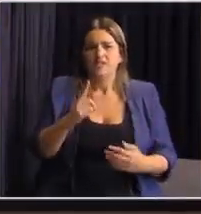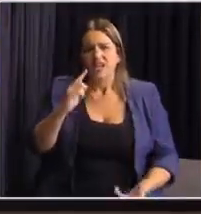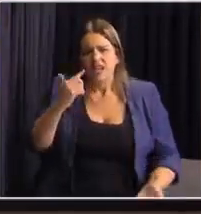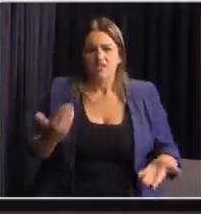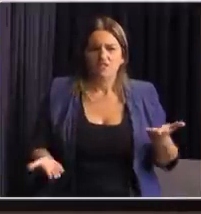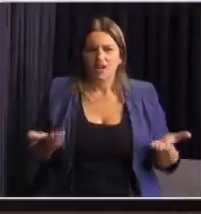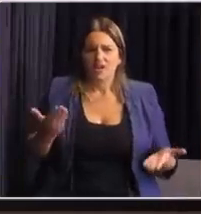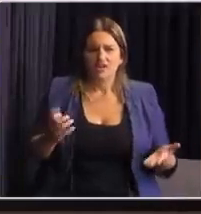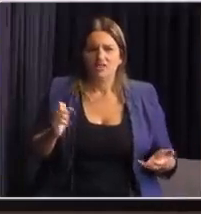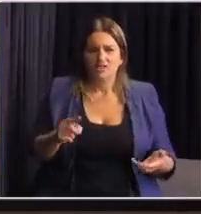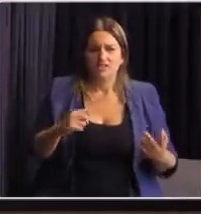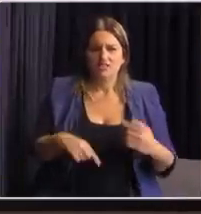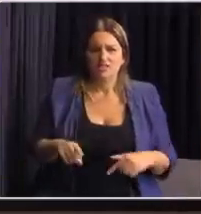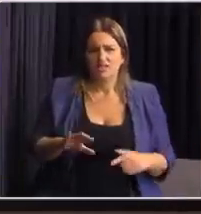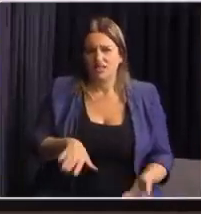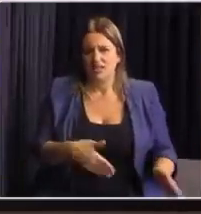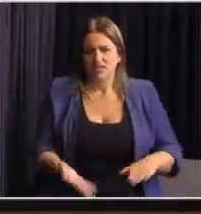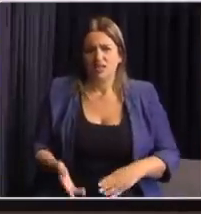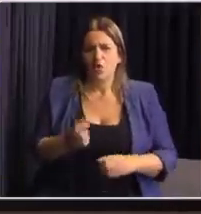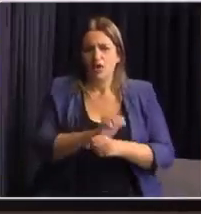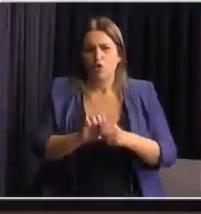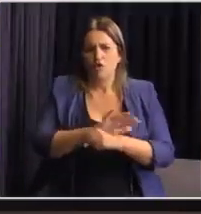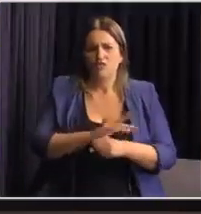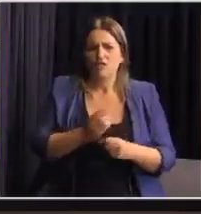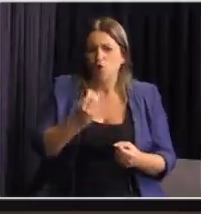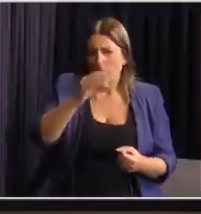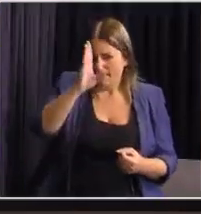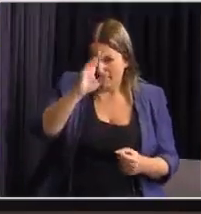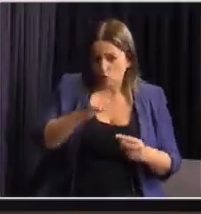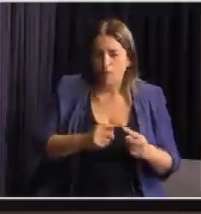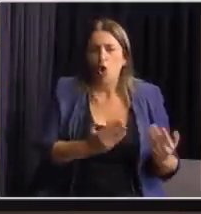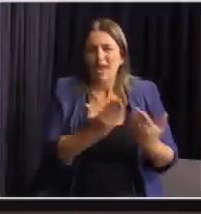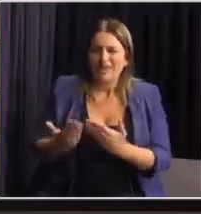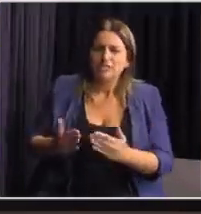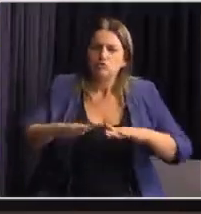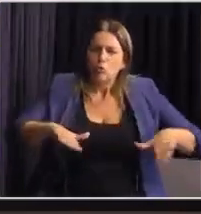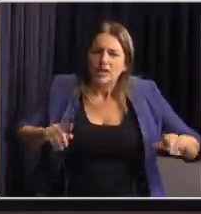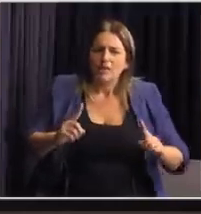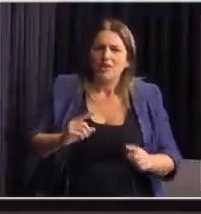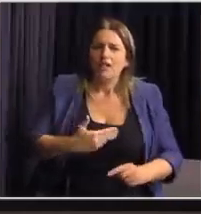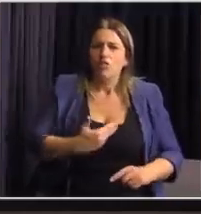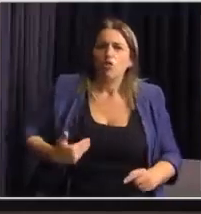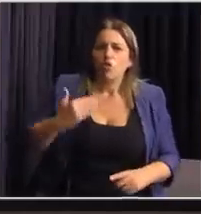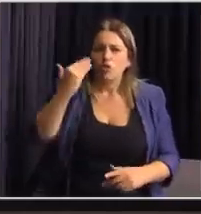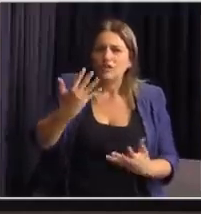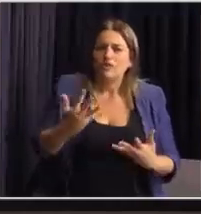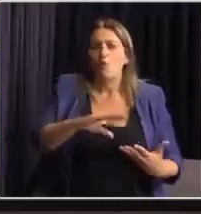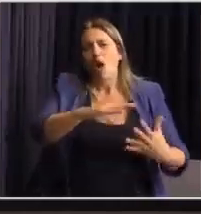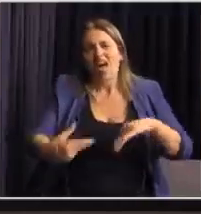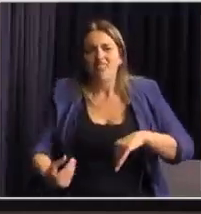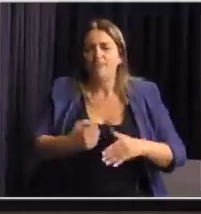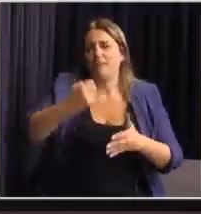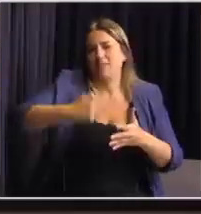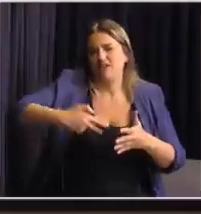hace de la afectación que ha tenido hasta ahora la pandemia en cuanto a lo aprendido por los alumnos? También en cómo los docentes intentan ajustarse a esa planificación